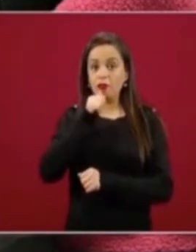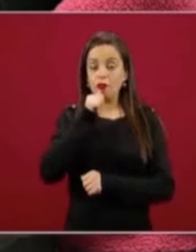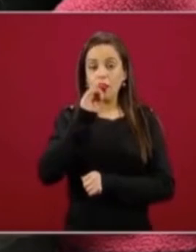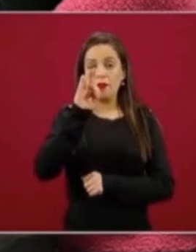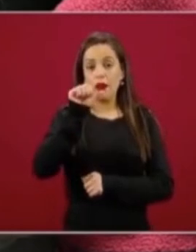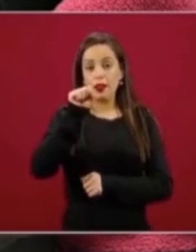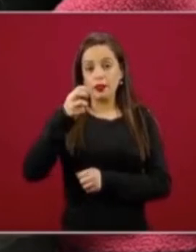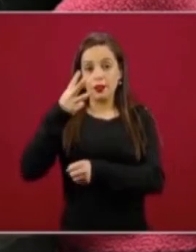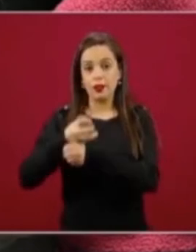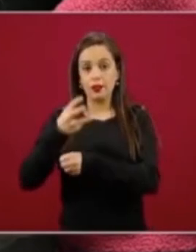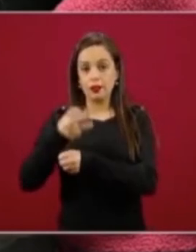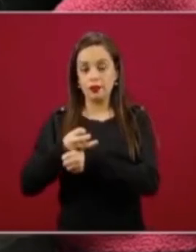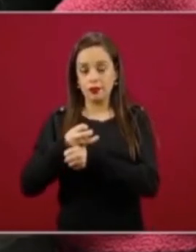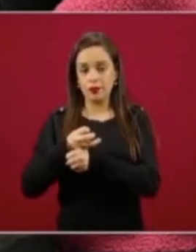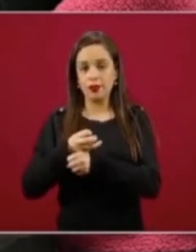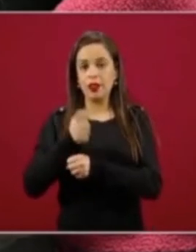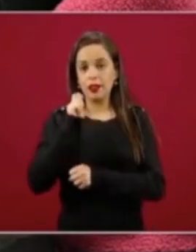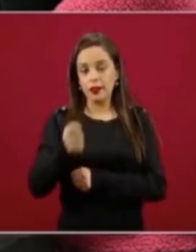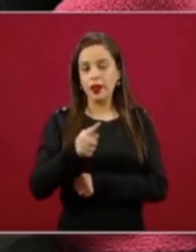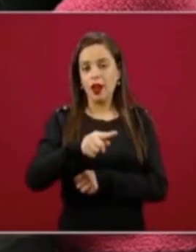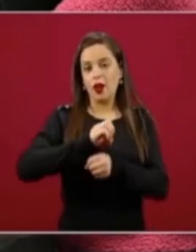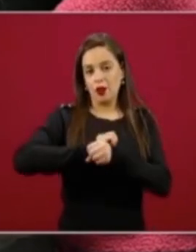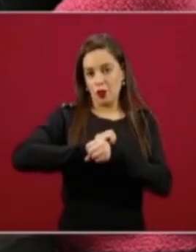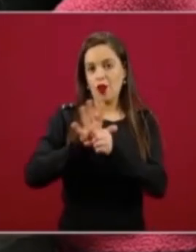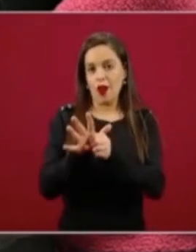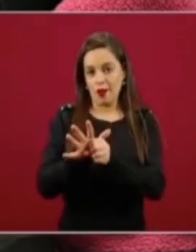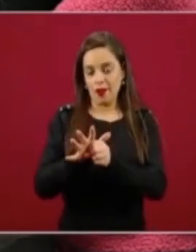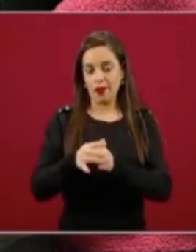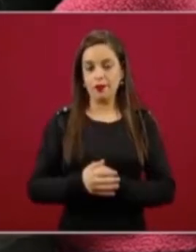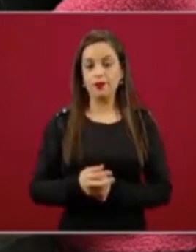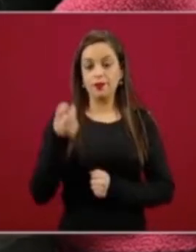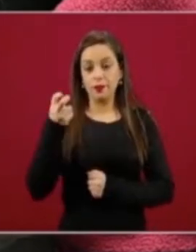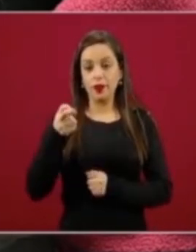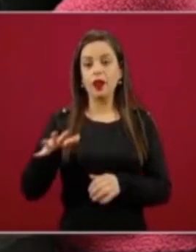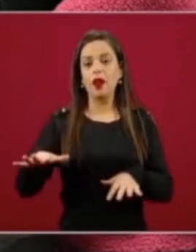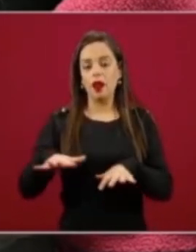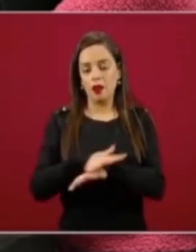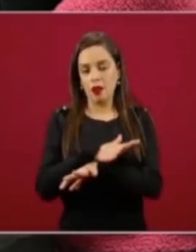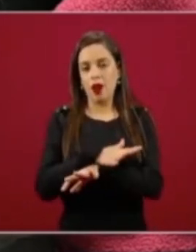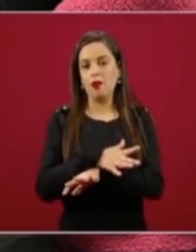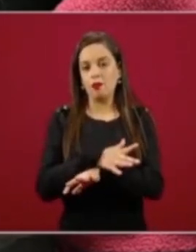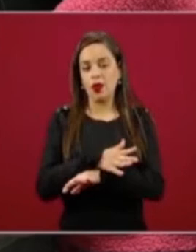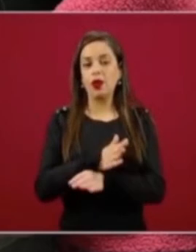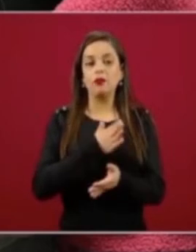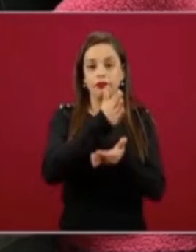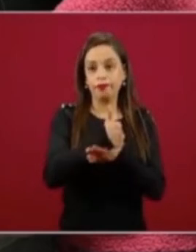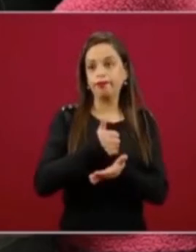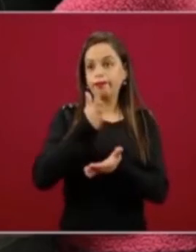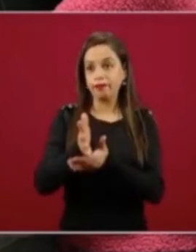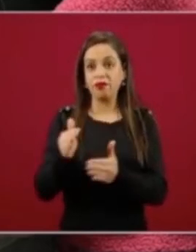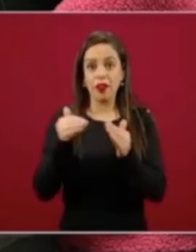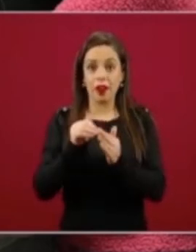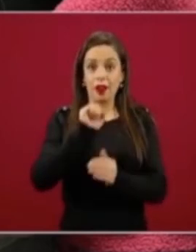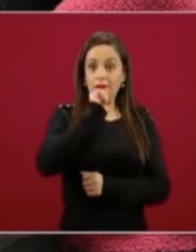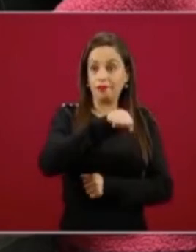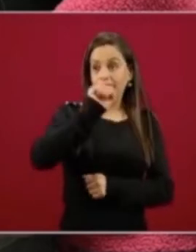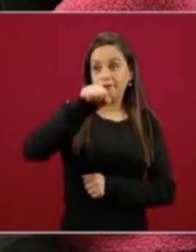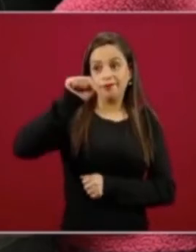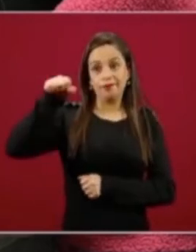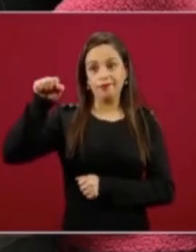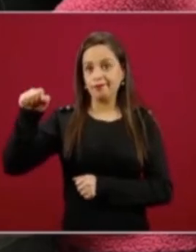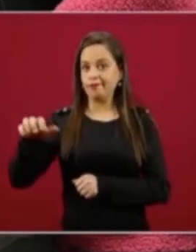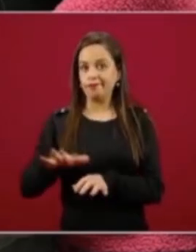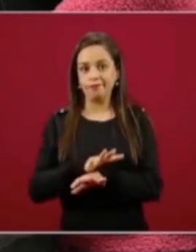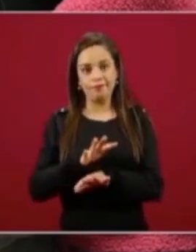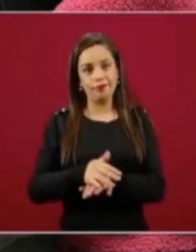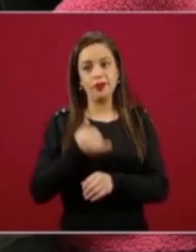de entrega. Por lo mismo, cambiamos el modelo a casa por casa de igual manera y trabajamos todos